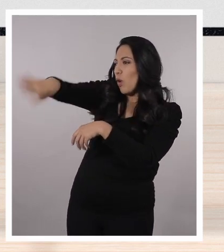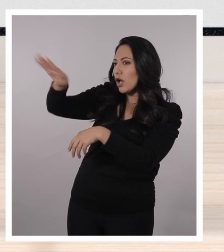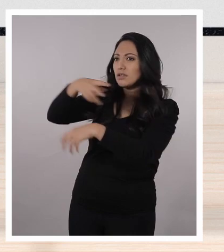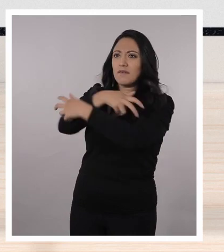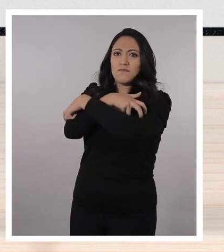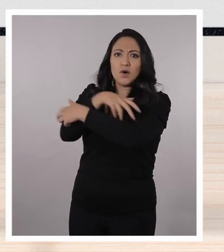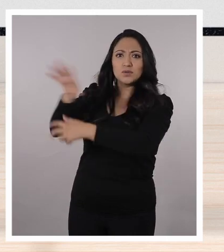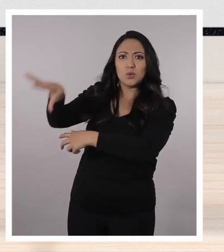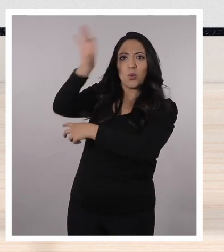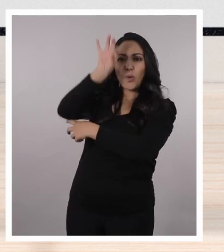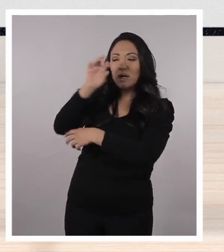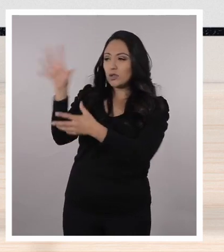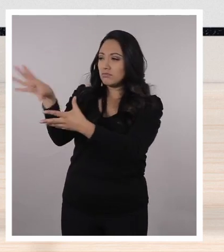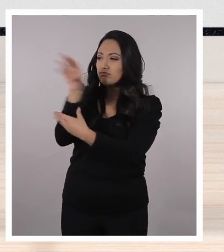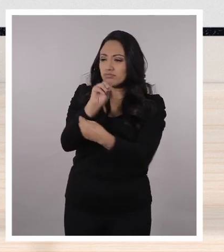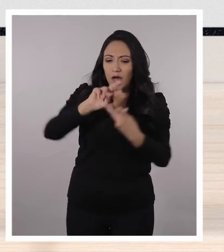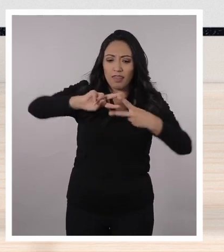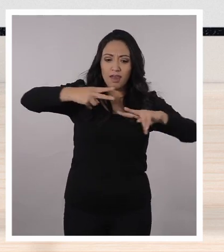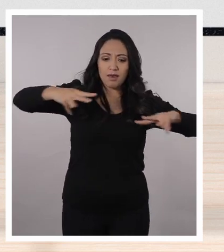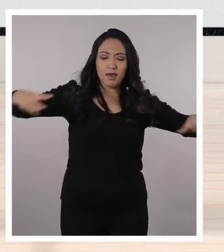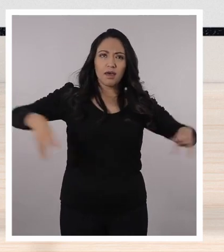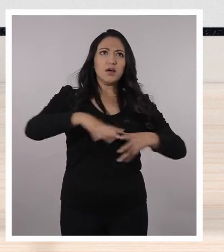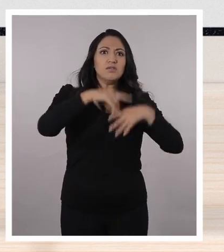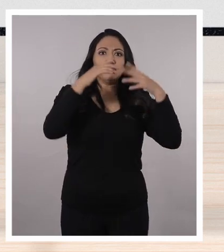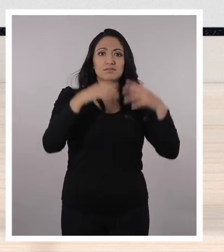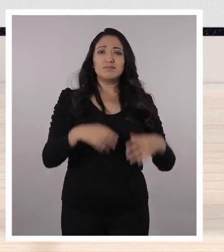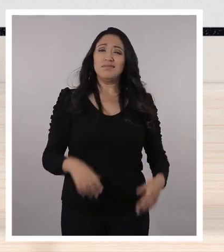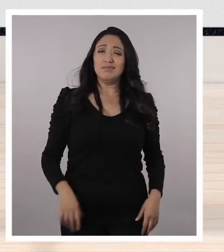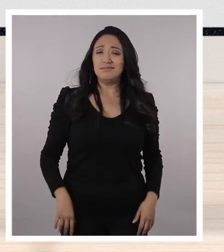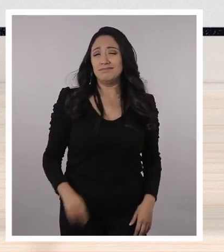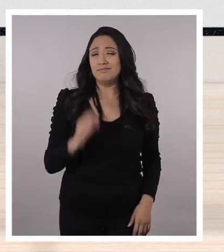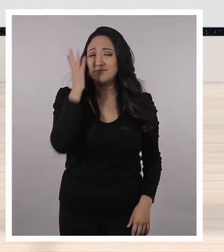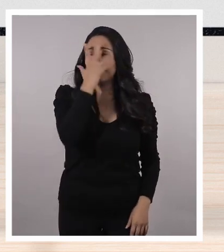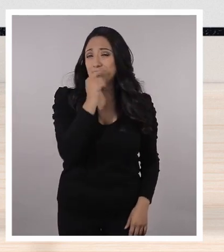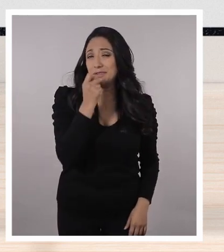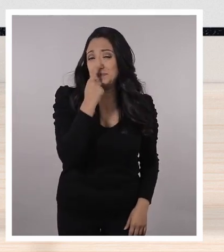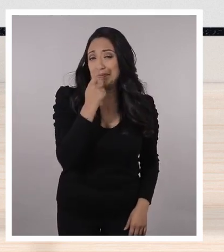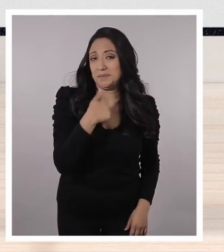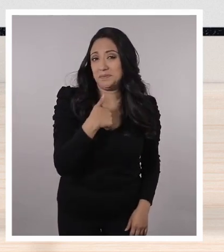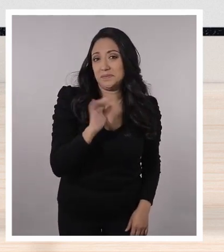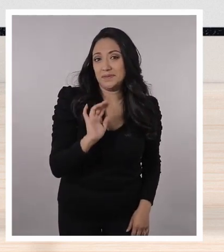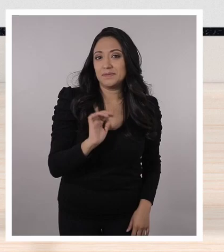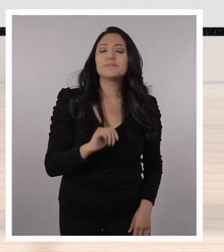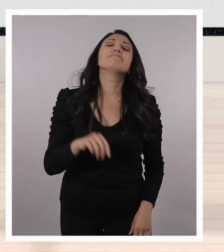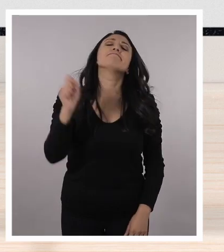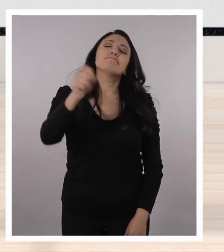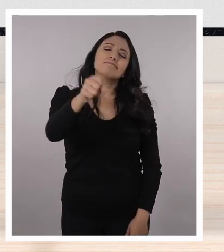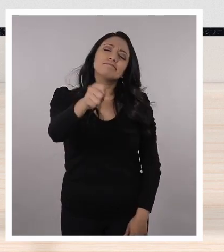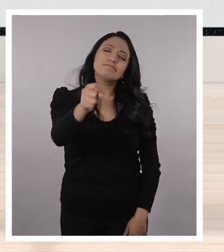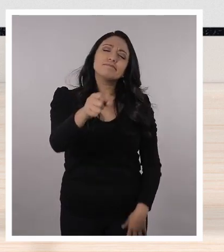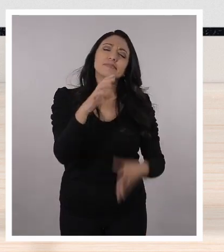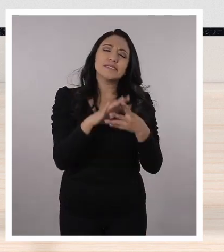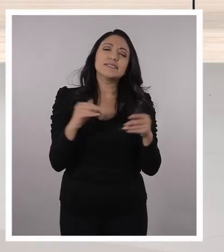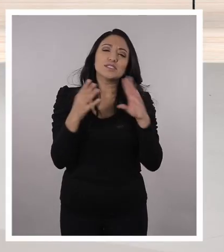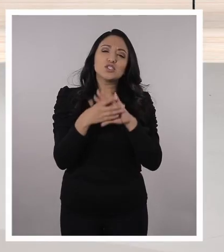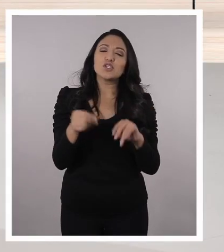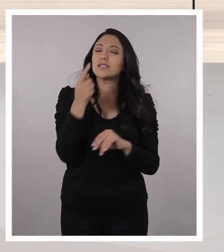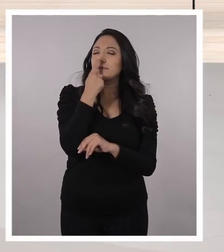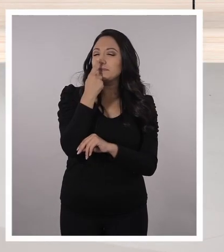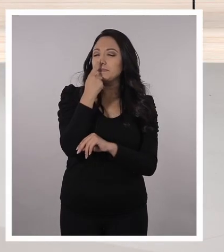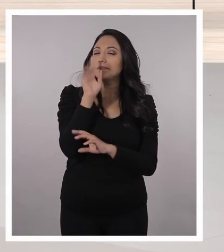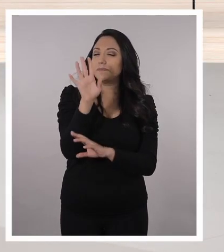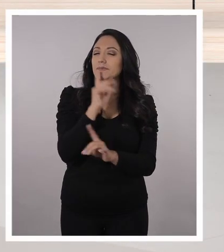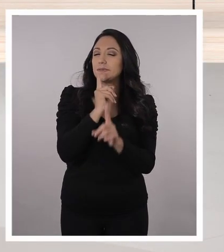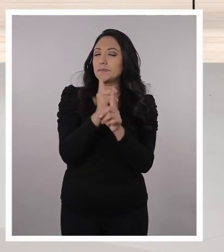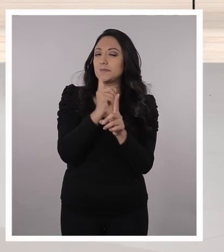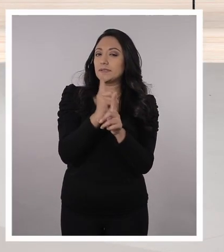por ahí abandonado y tomaron el ADN. Son bastante fantásticas para mí. Exacto, hay películas de historias